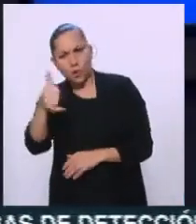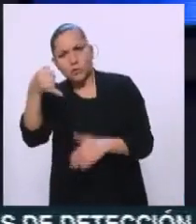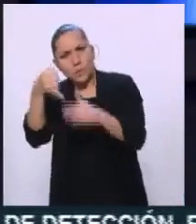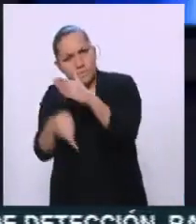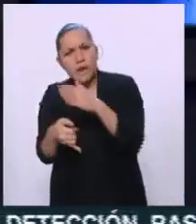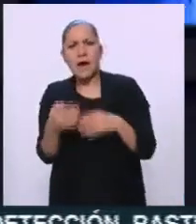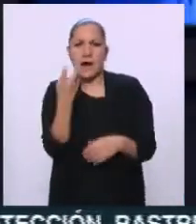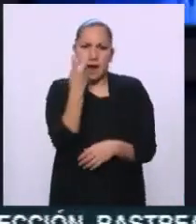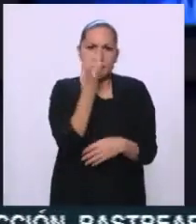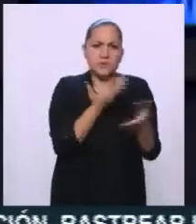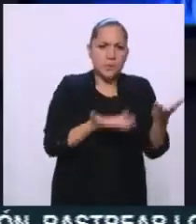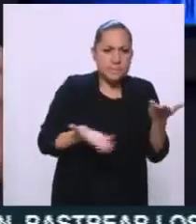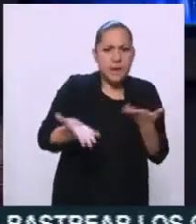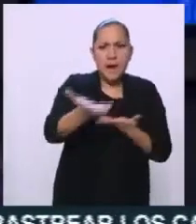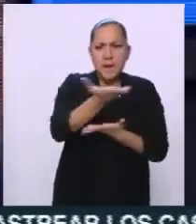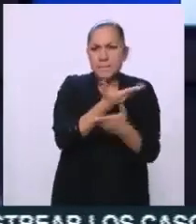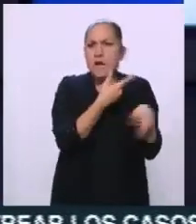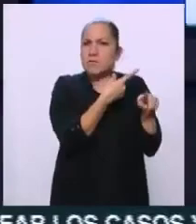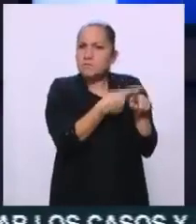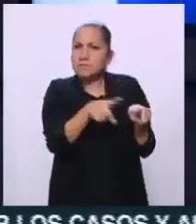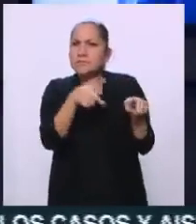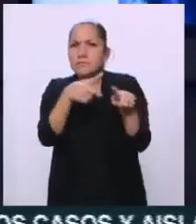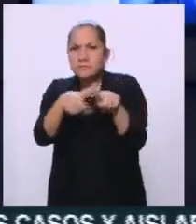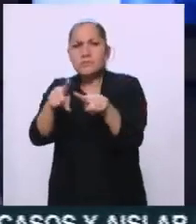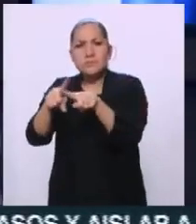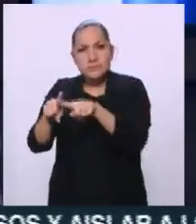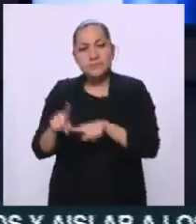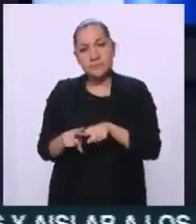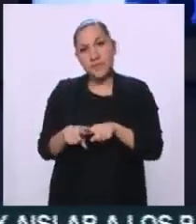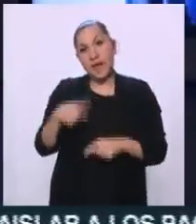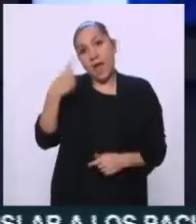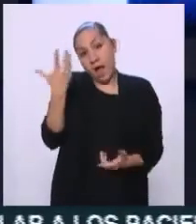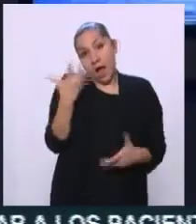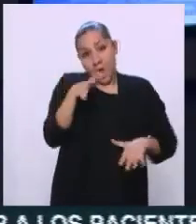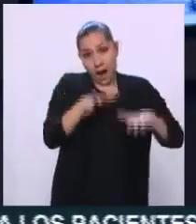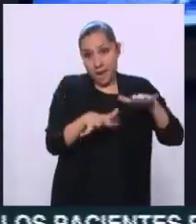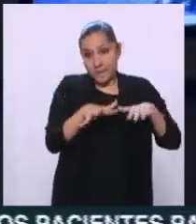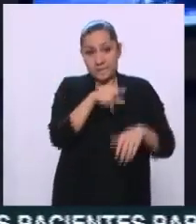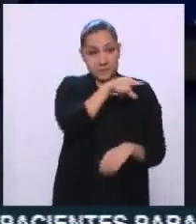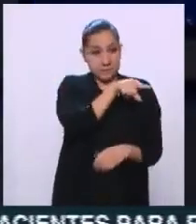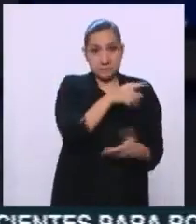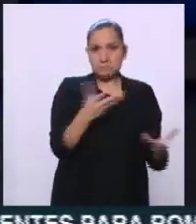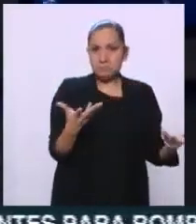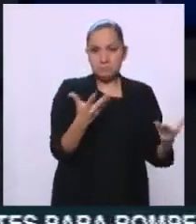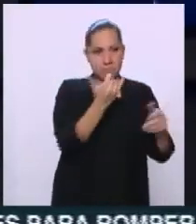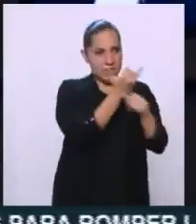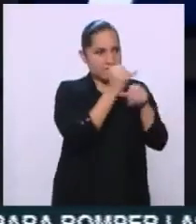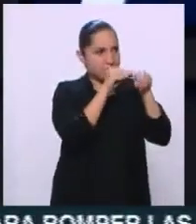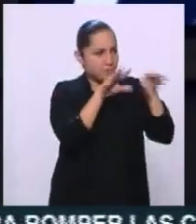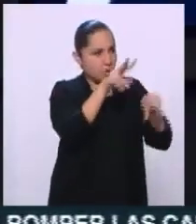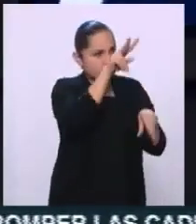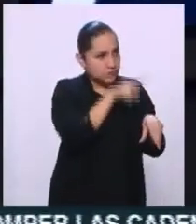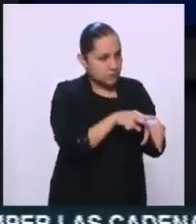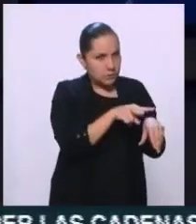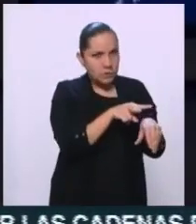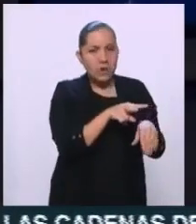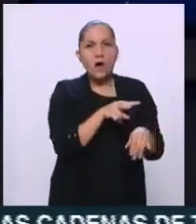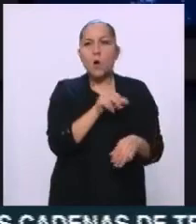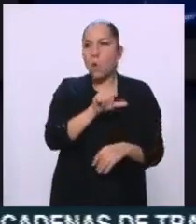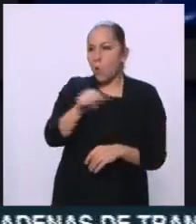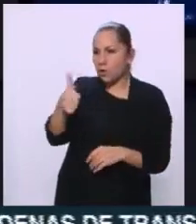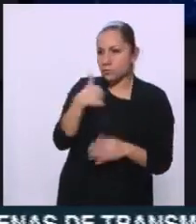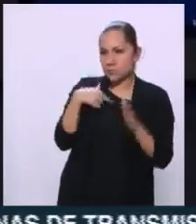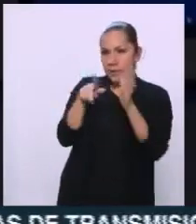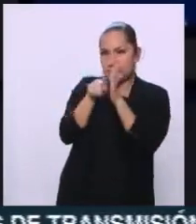Entonces escuchan a un opinador o leen una columna, cuando la leen en los periódicos, escuchan en la radio, pero ellos ya